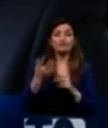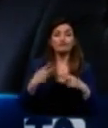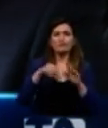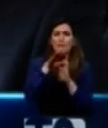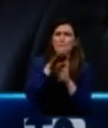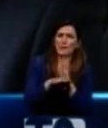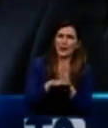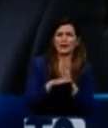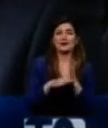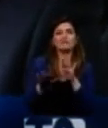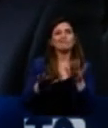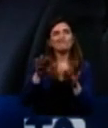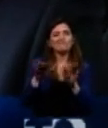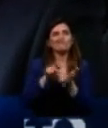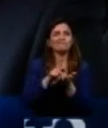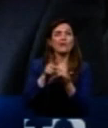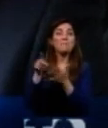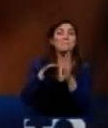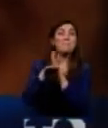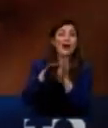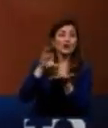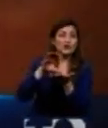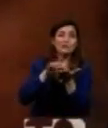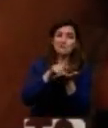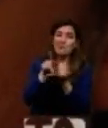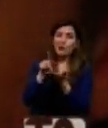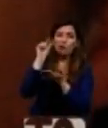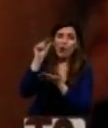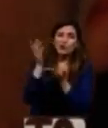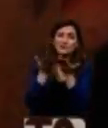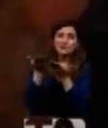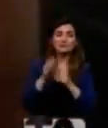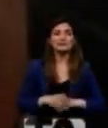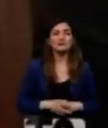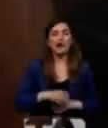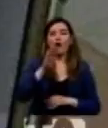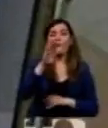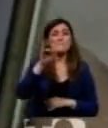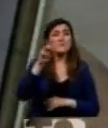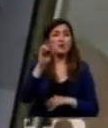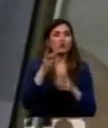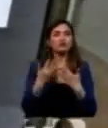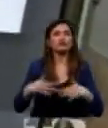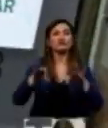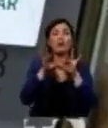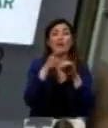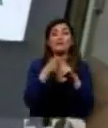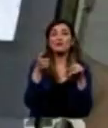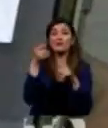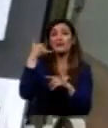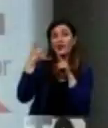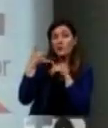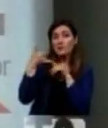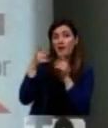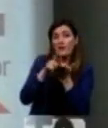baja y muy similar a la que manejaba el Banco Central. Según Prado, el BIMO tiene importantes diferencias con el ya conocido dinero